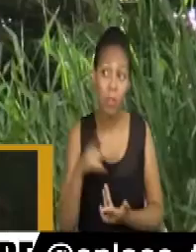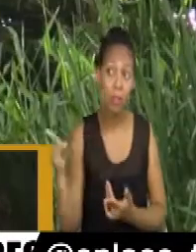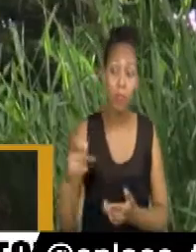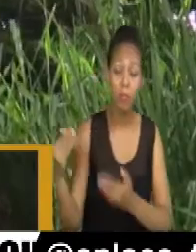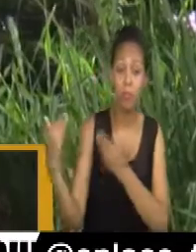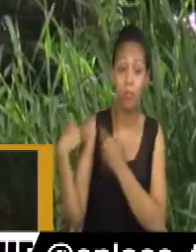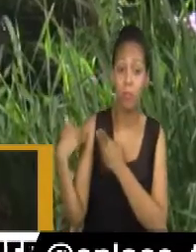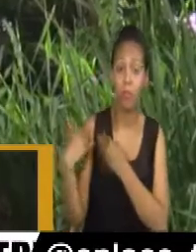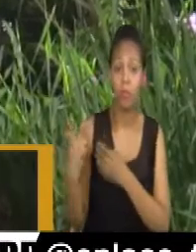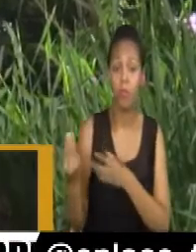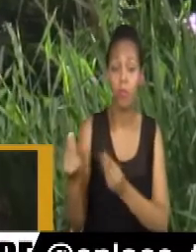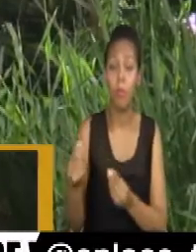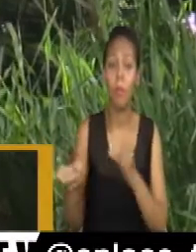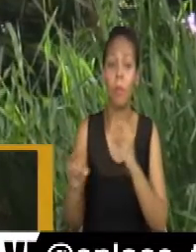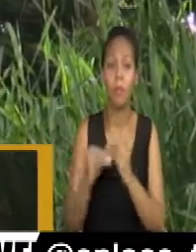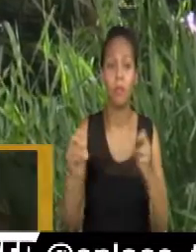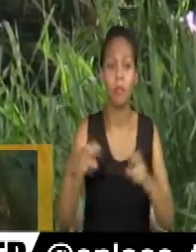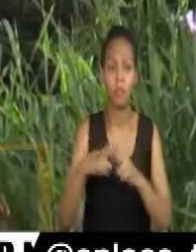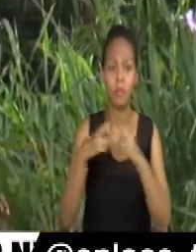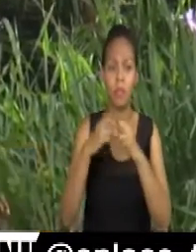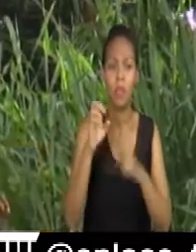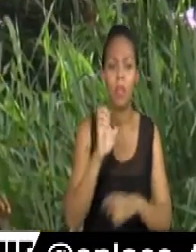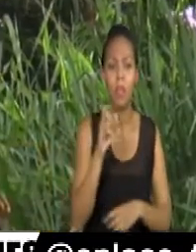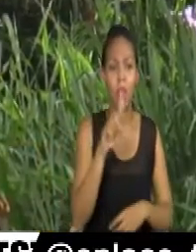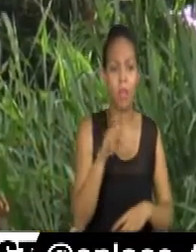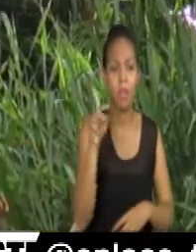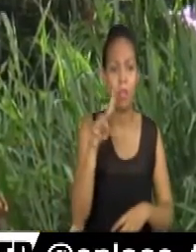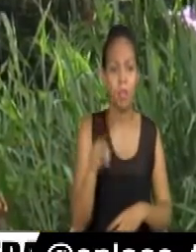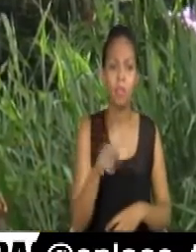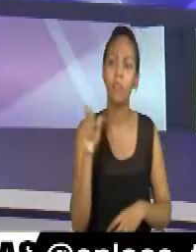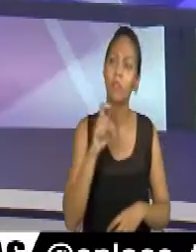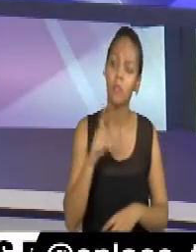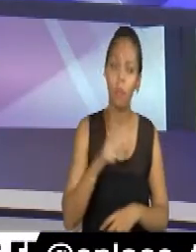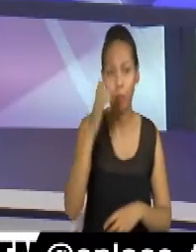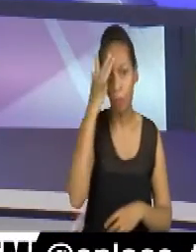empresa de energía eléctrica, para tener allí regulado este vital servicio.